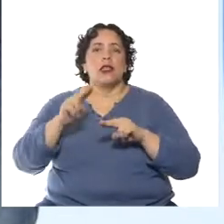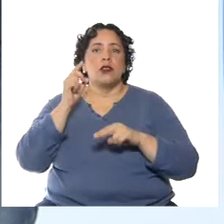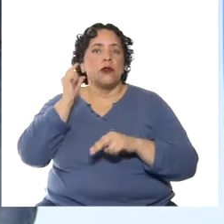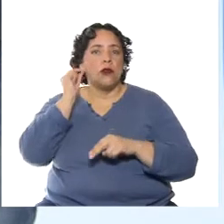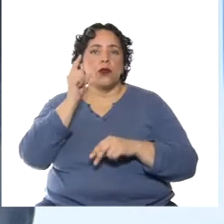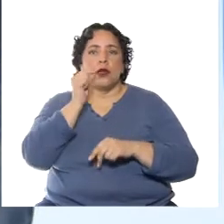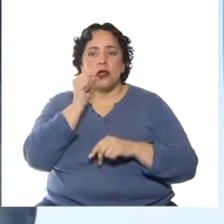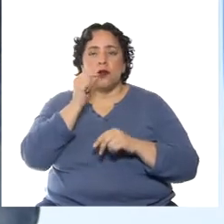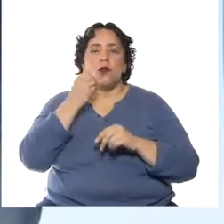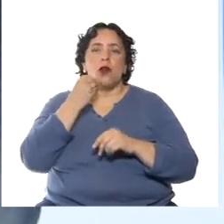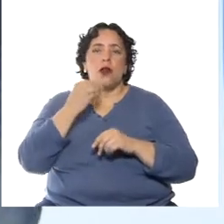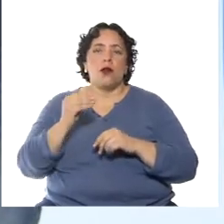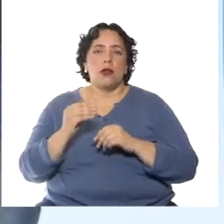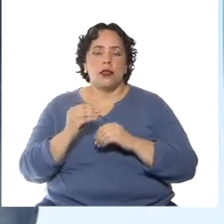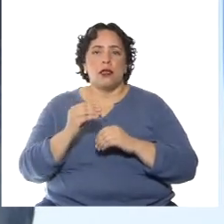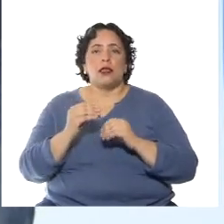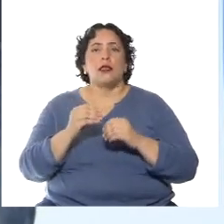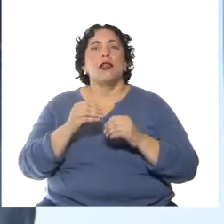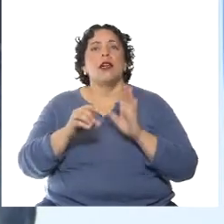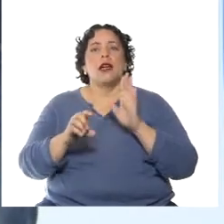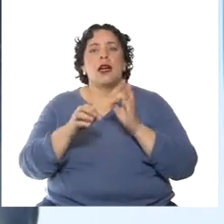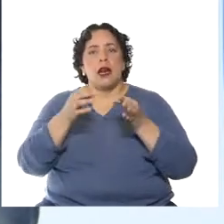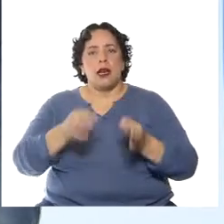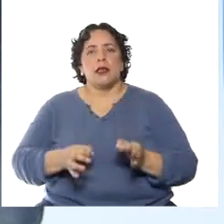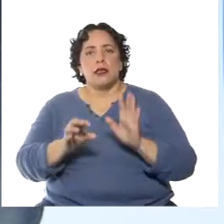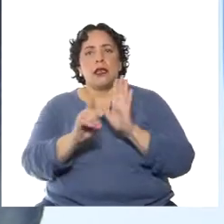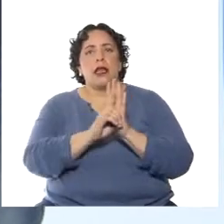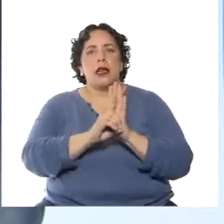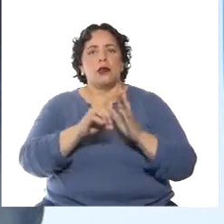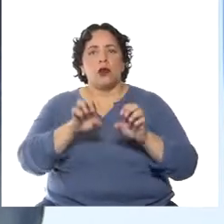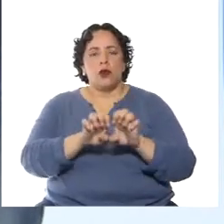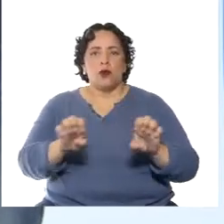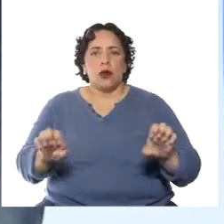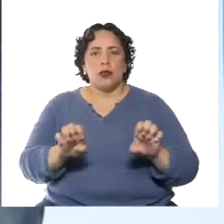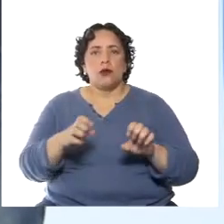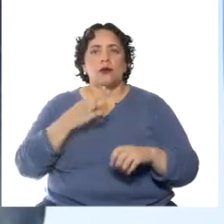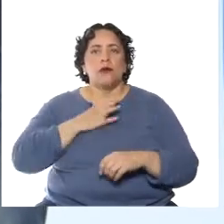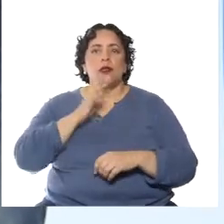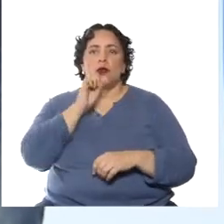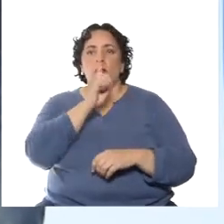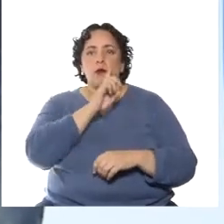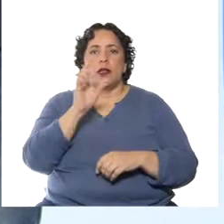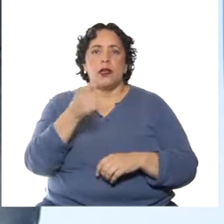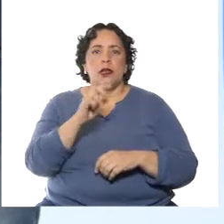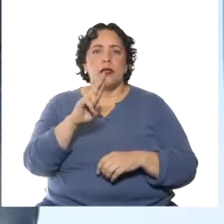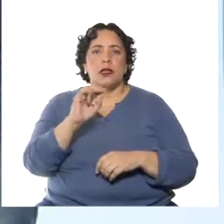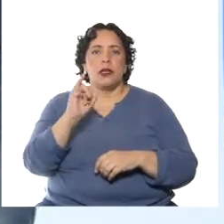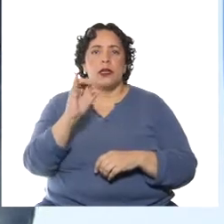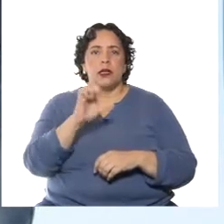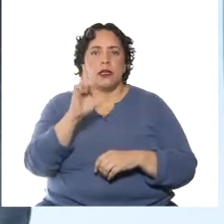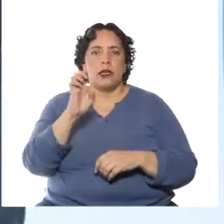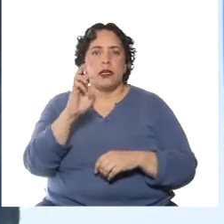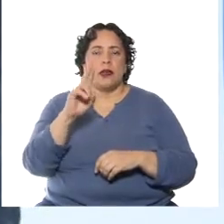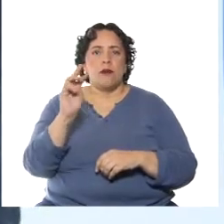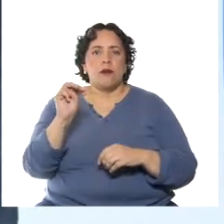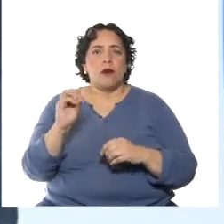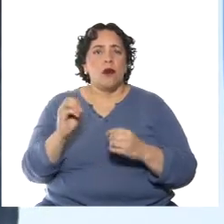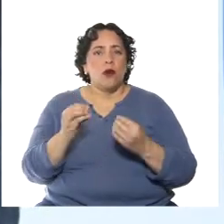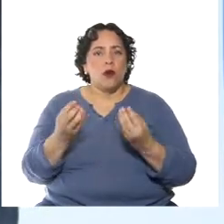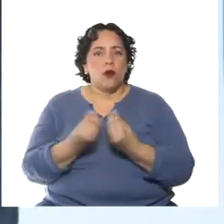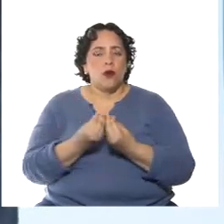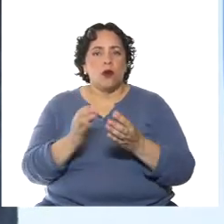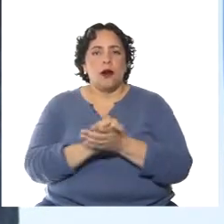niños, niñas y adolescentes. Claro, garantizando su derecho a la educación. Mi nombre es Guillermo y aquí me encuentro con mi queridísima amiga